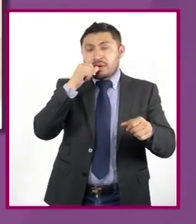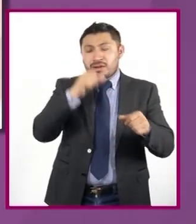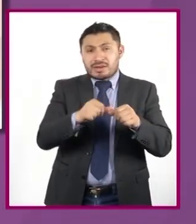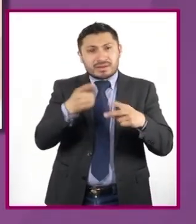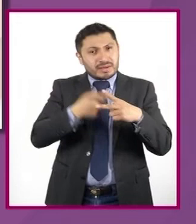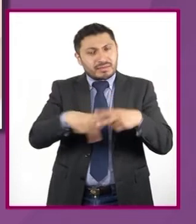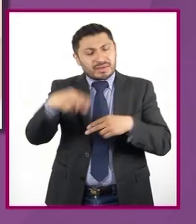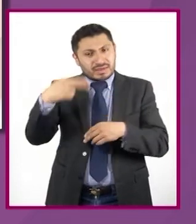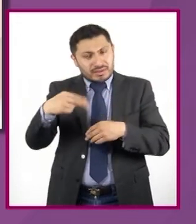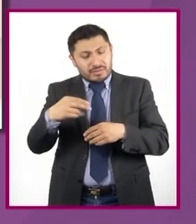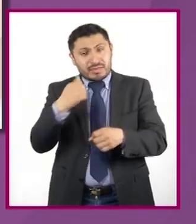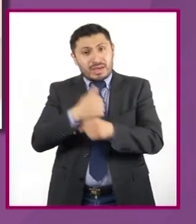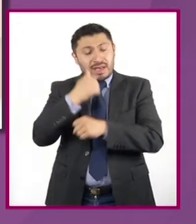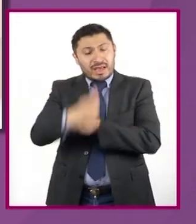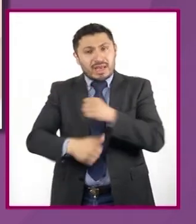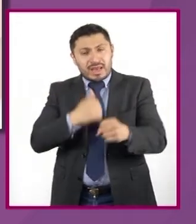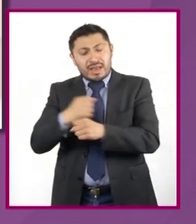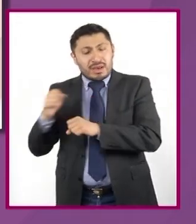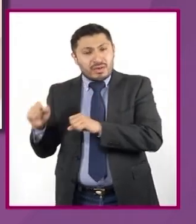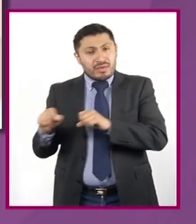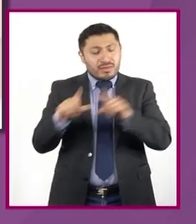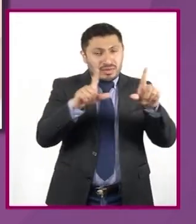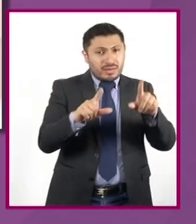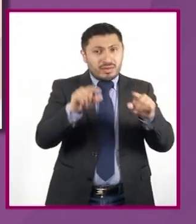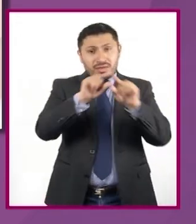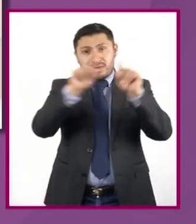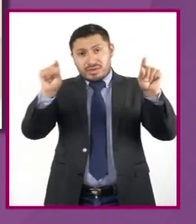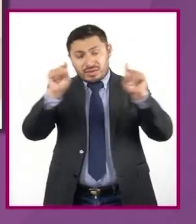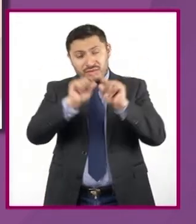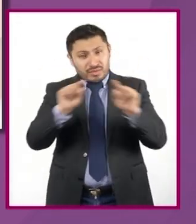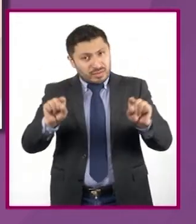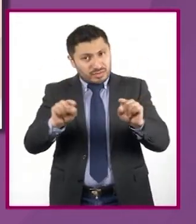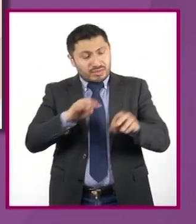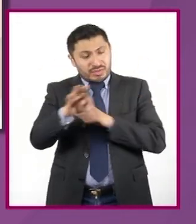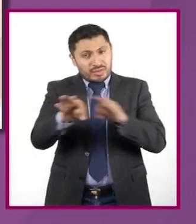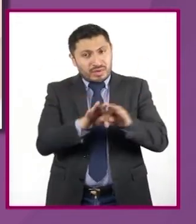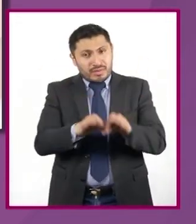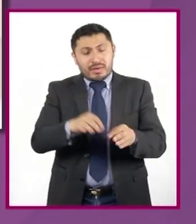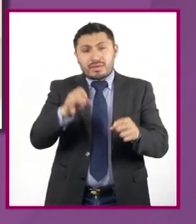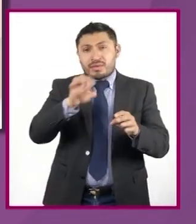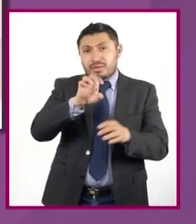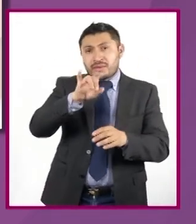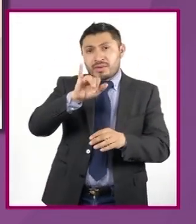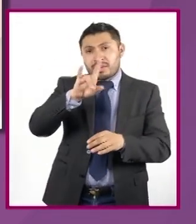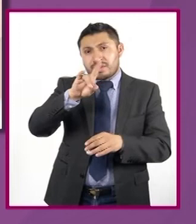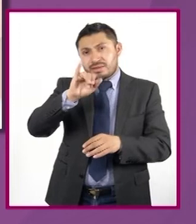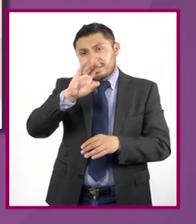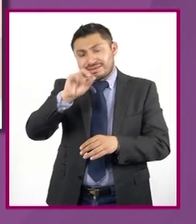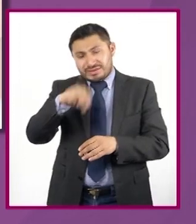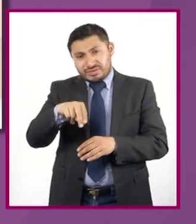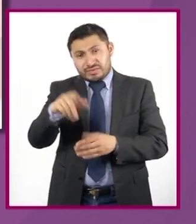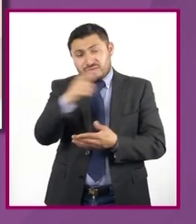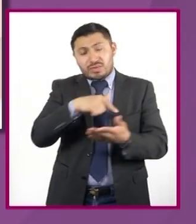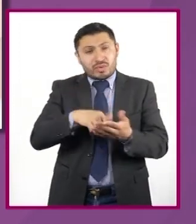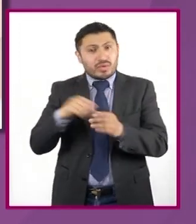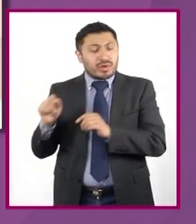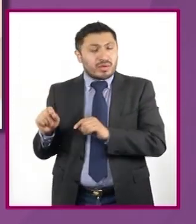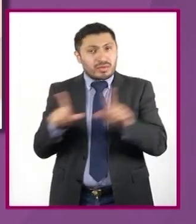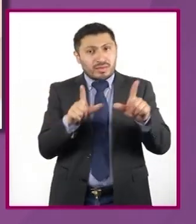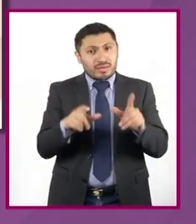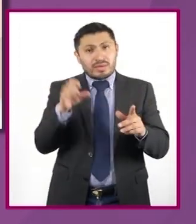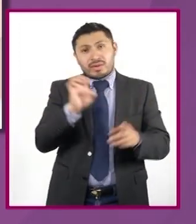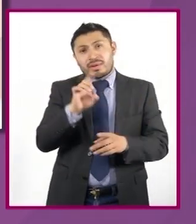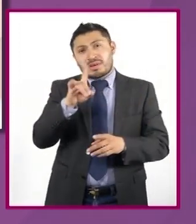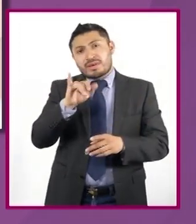de publicación, título y subtítulo del trabajo, edición, lugar de publicación,